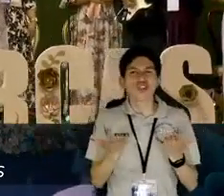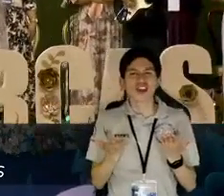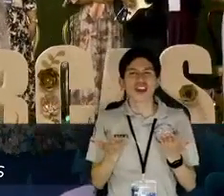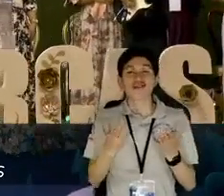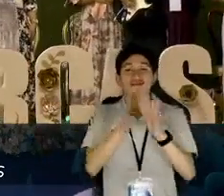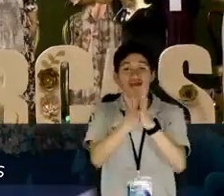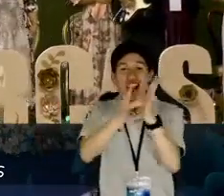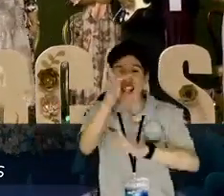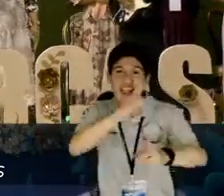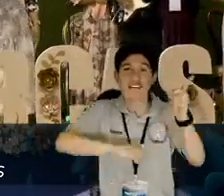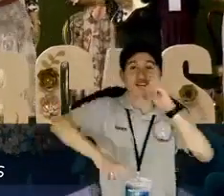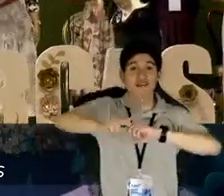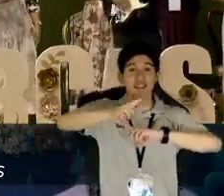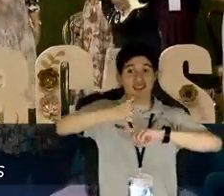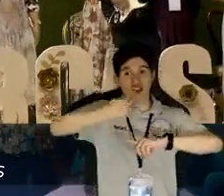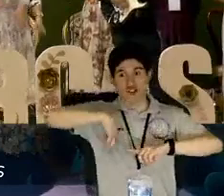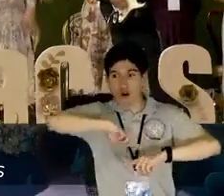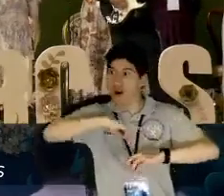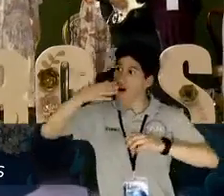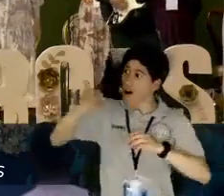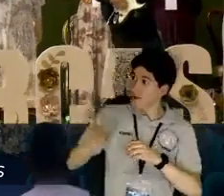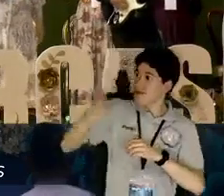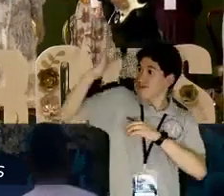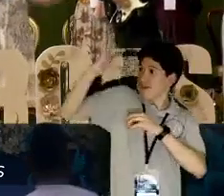estamos en el verdadero.